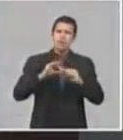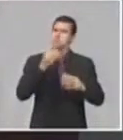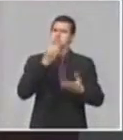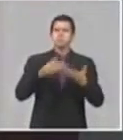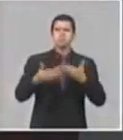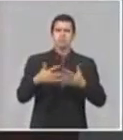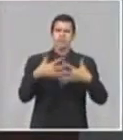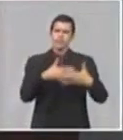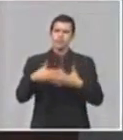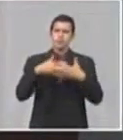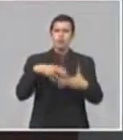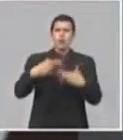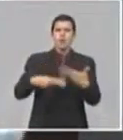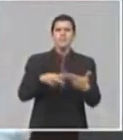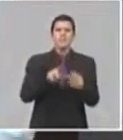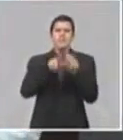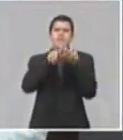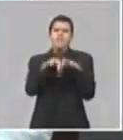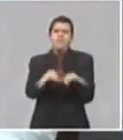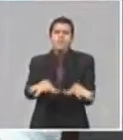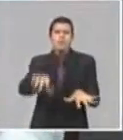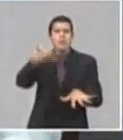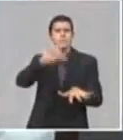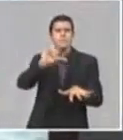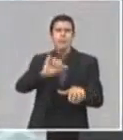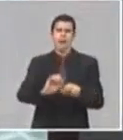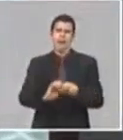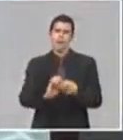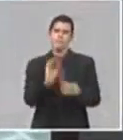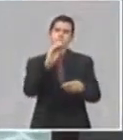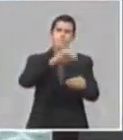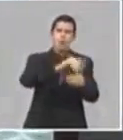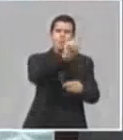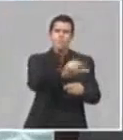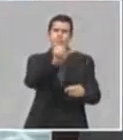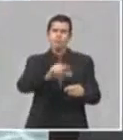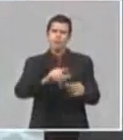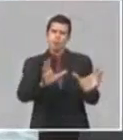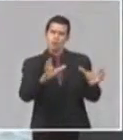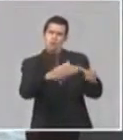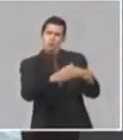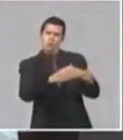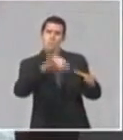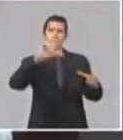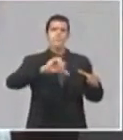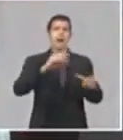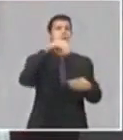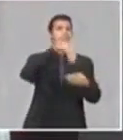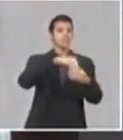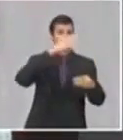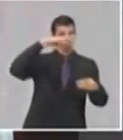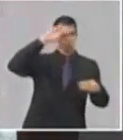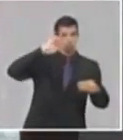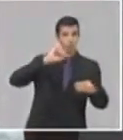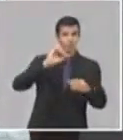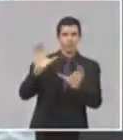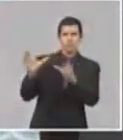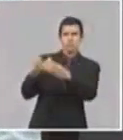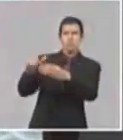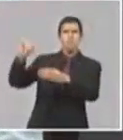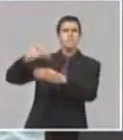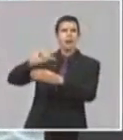reactivado la doctrina monroe cómo se usan las calumnias y mentiras como pretexto para la injerencia y el